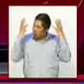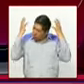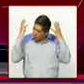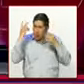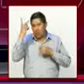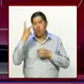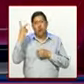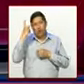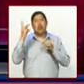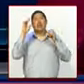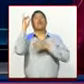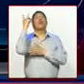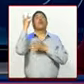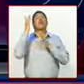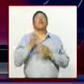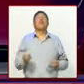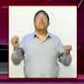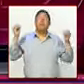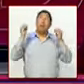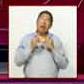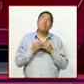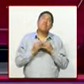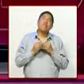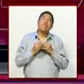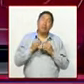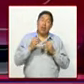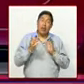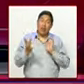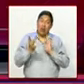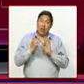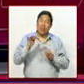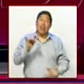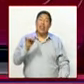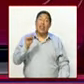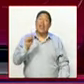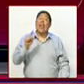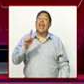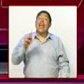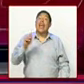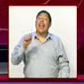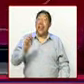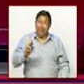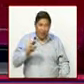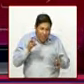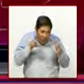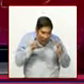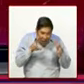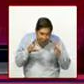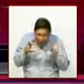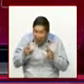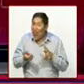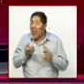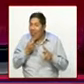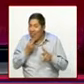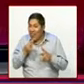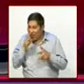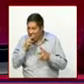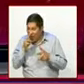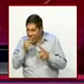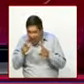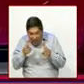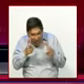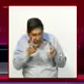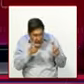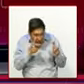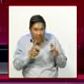para la política boliviana. Pero hay algo más, porque Yalmar Sánchez, que siempre trata de darle la vuelta y buscar algo que no hemos visto, nos